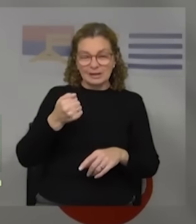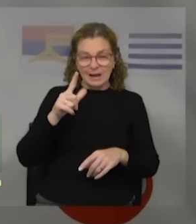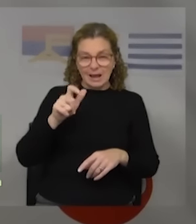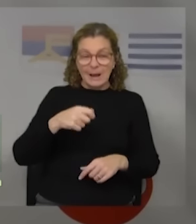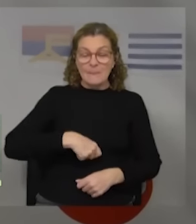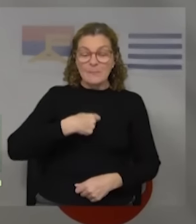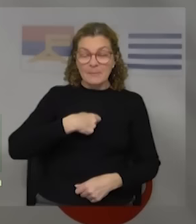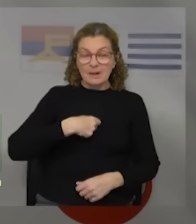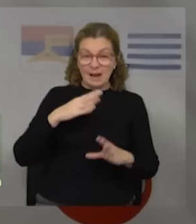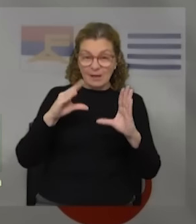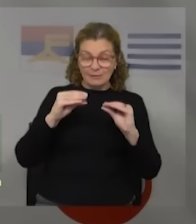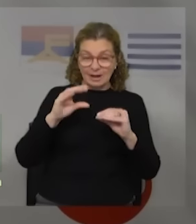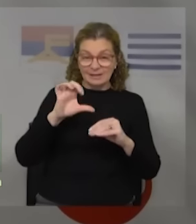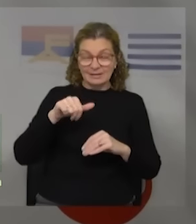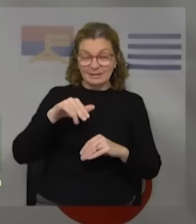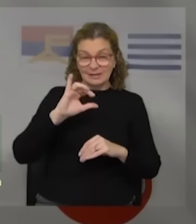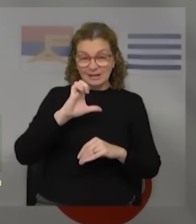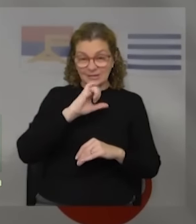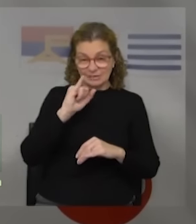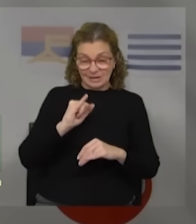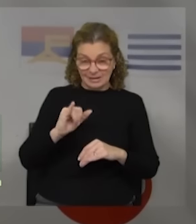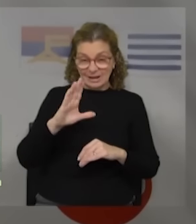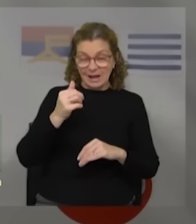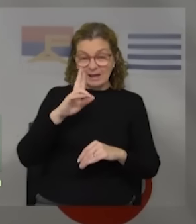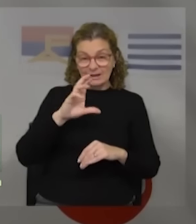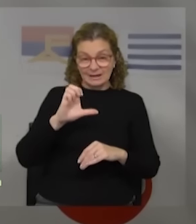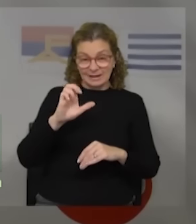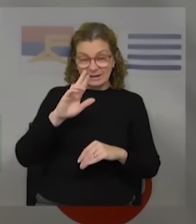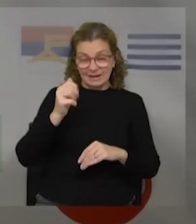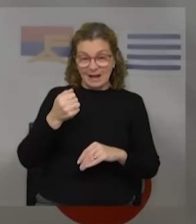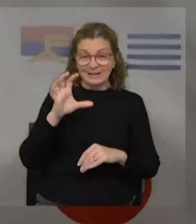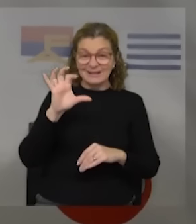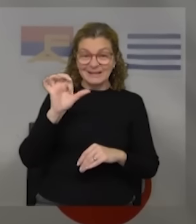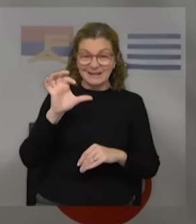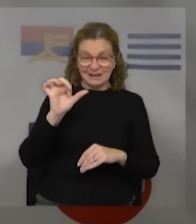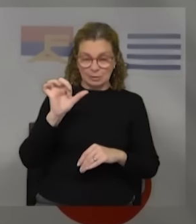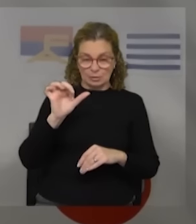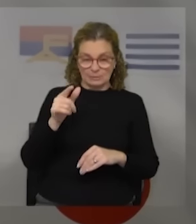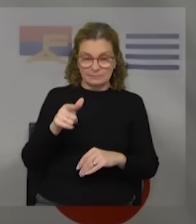hablarán Y Charles carrera senadores del frente amplio y de este